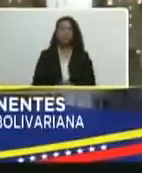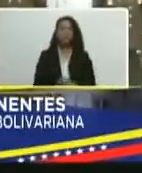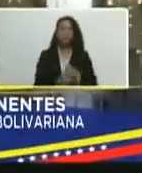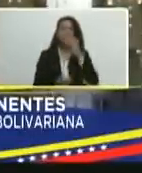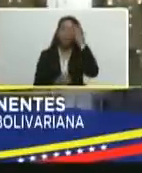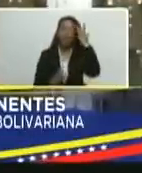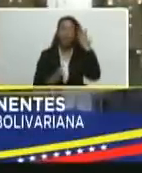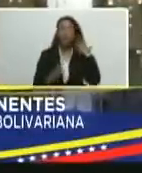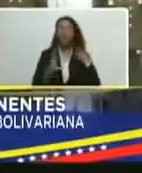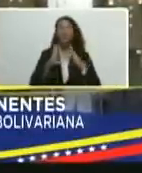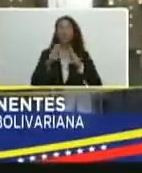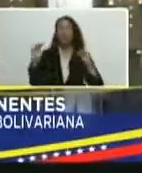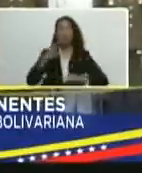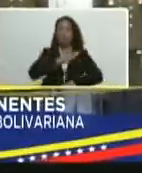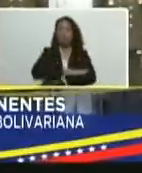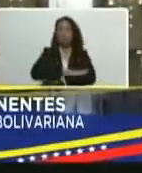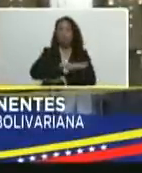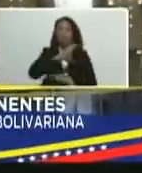Todo esto